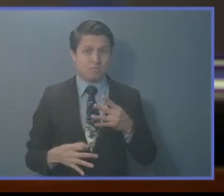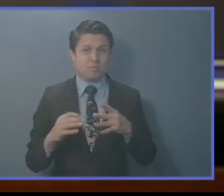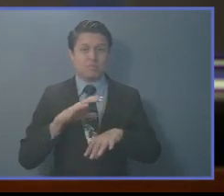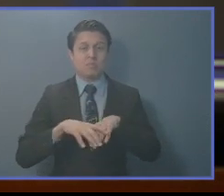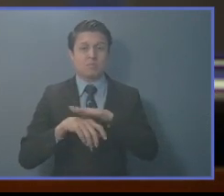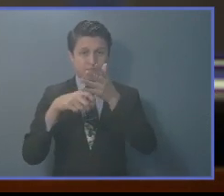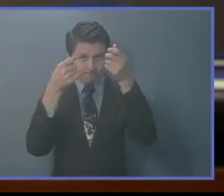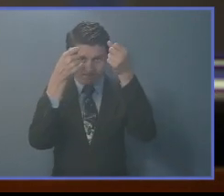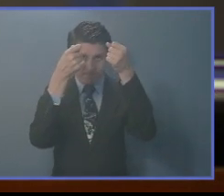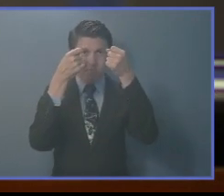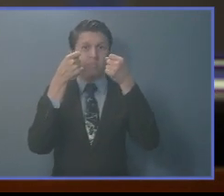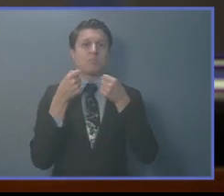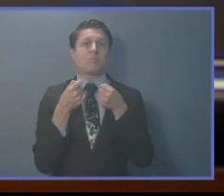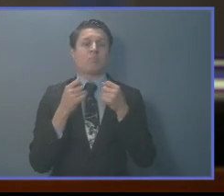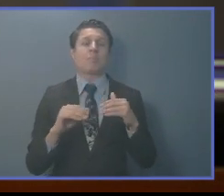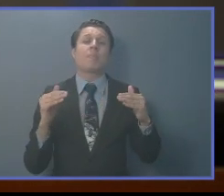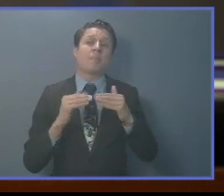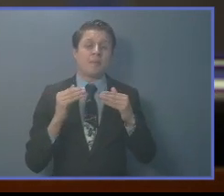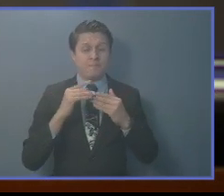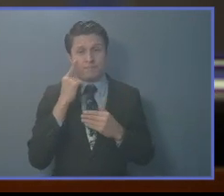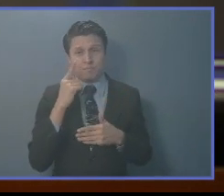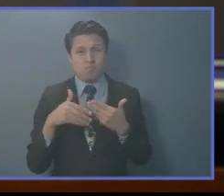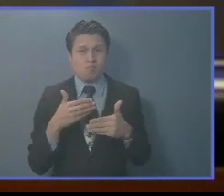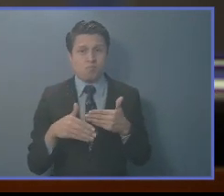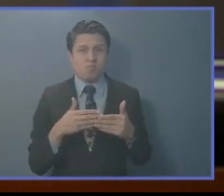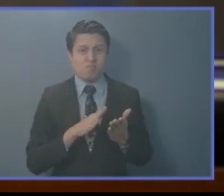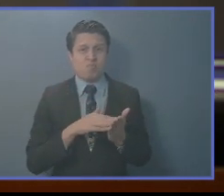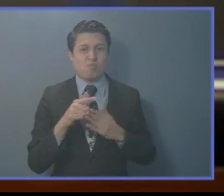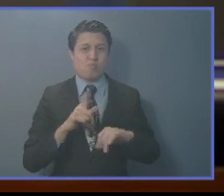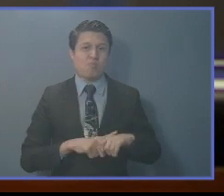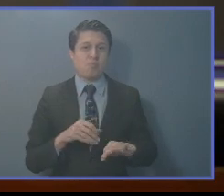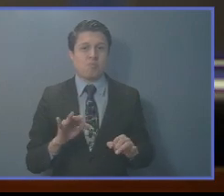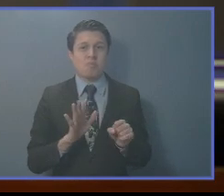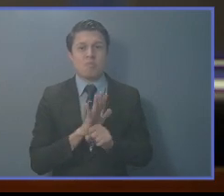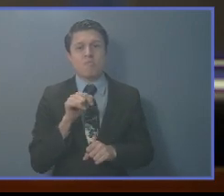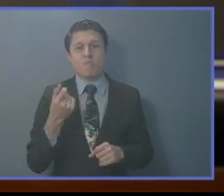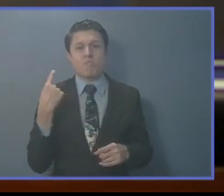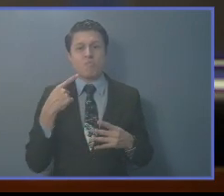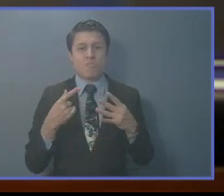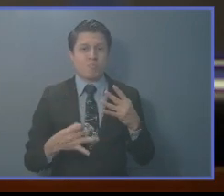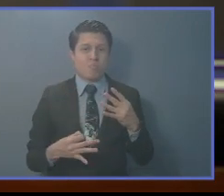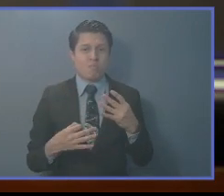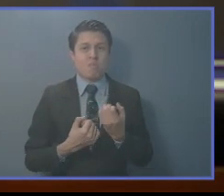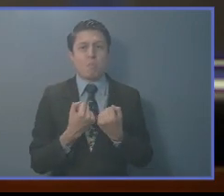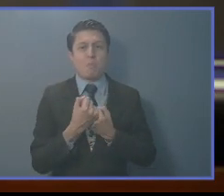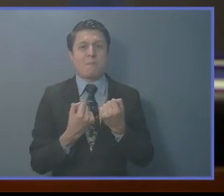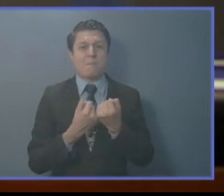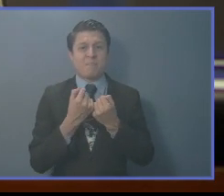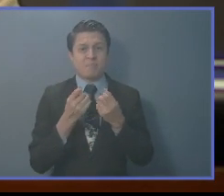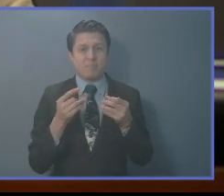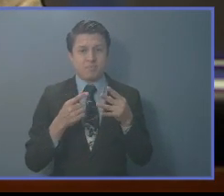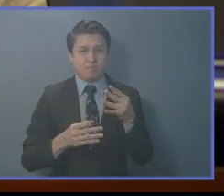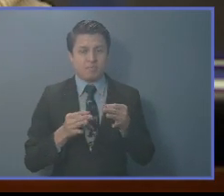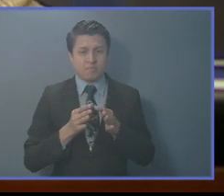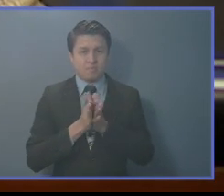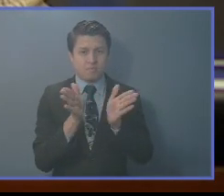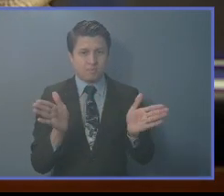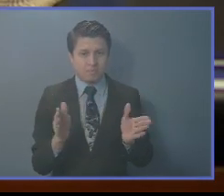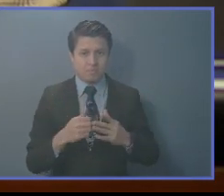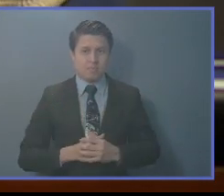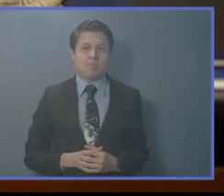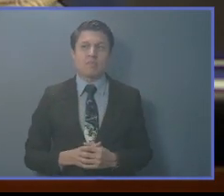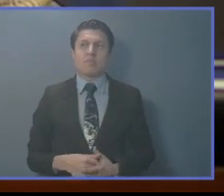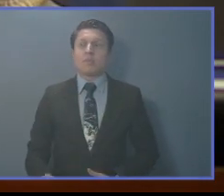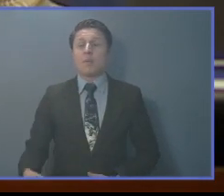penitenciaria. Además, quedan excluidos los procedimientos, plazos y sanciones previstos en la Ley de Protección al Consumidor, Ley General de Procedimientos